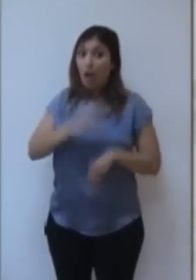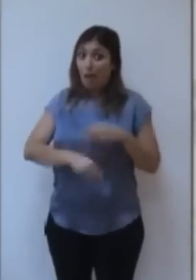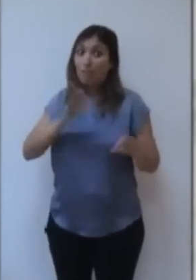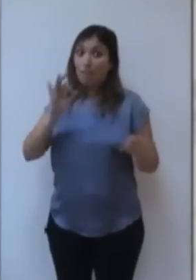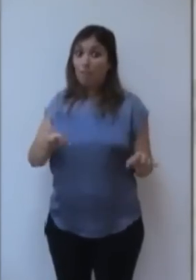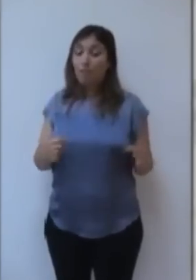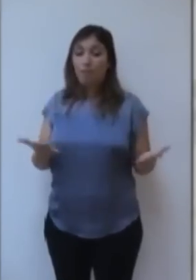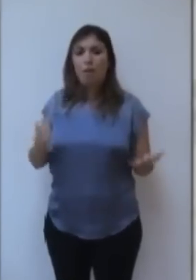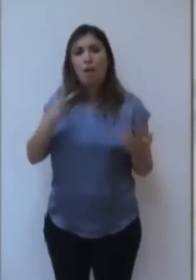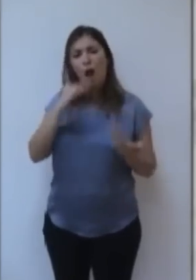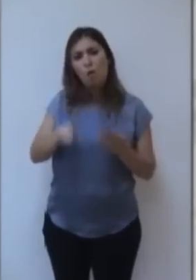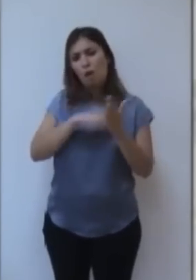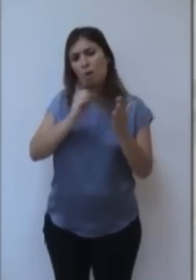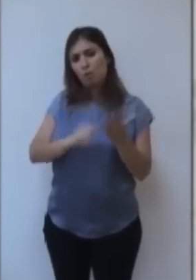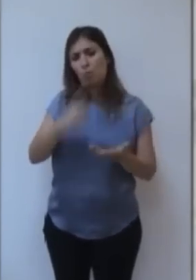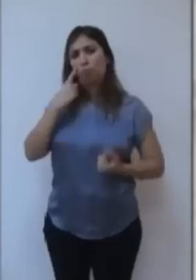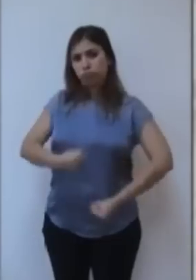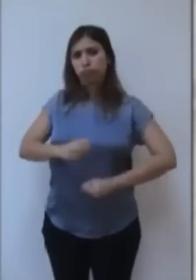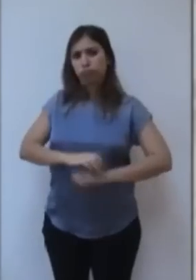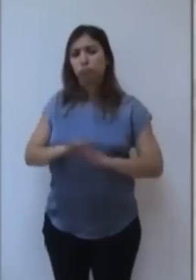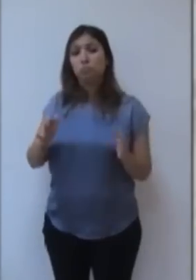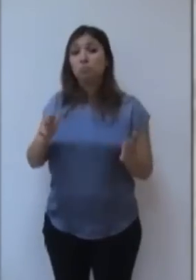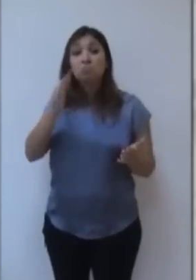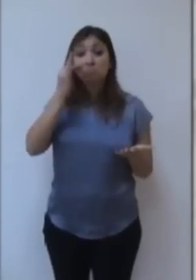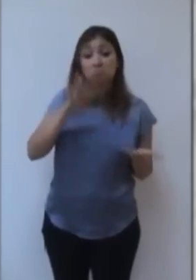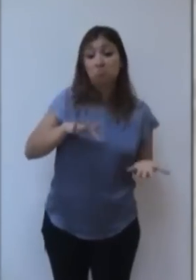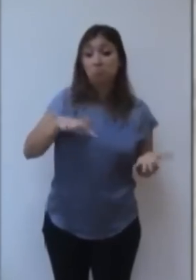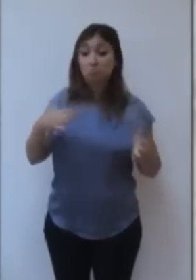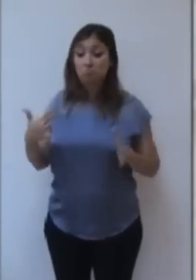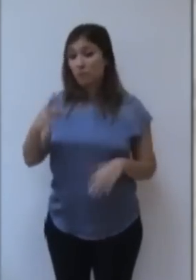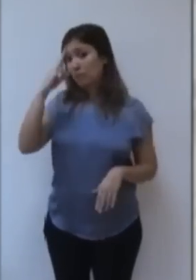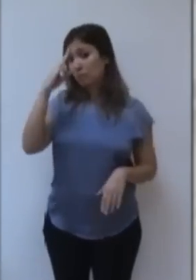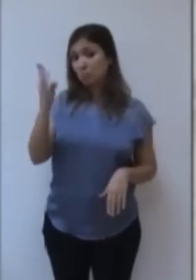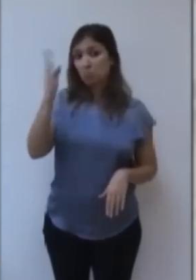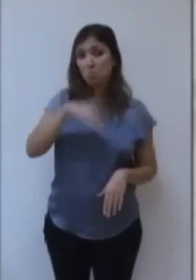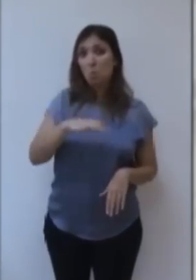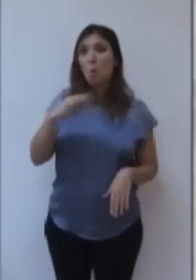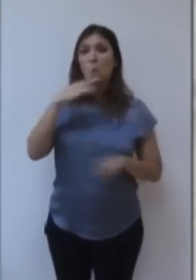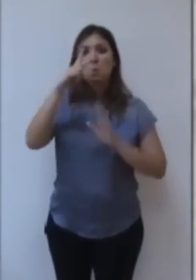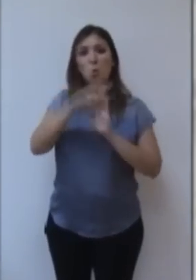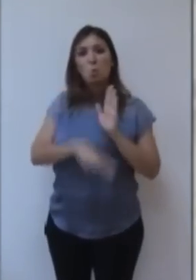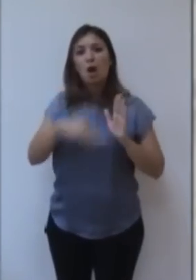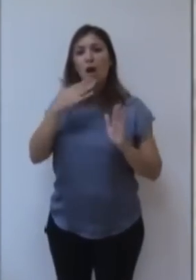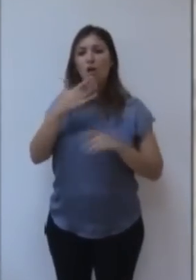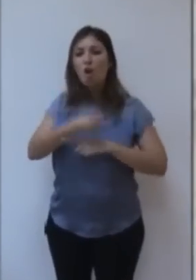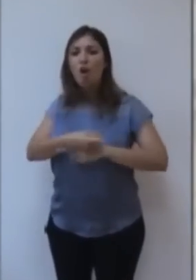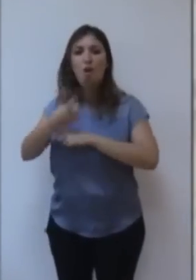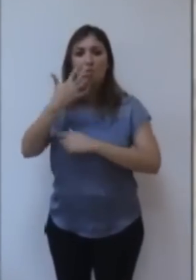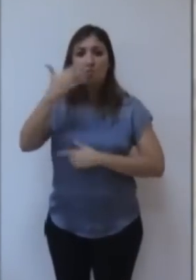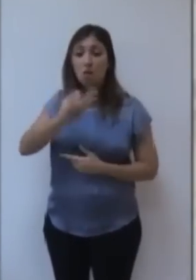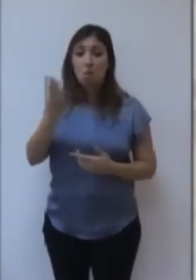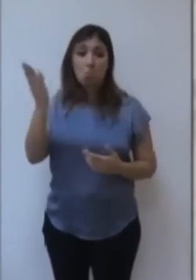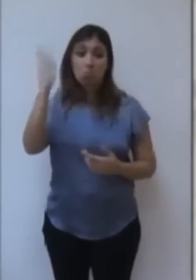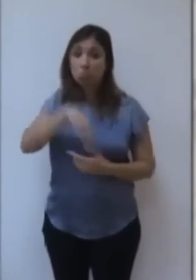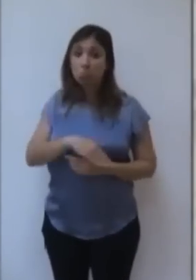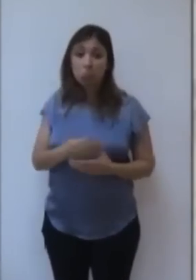unas leyes muy potentes en este sentido, pero que no se respetan o que no están respaldadas por una normativa que obligue realmente a que esto